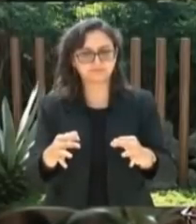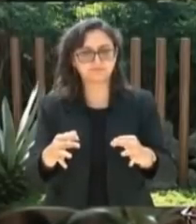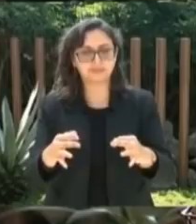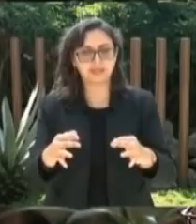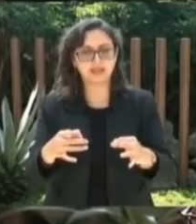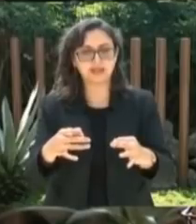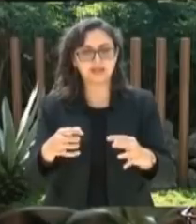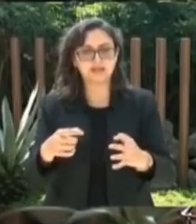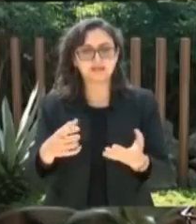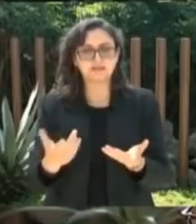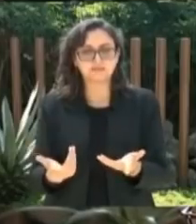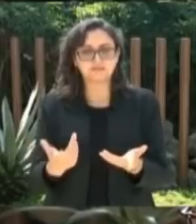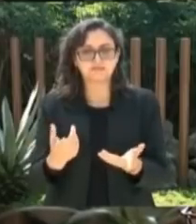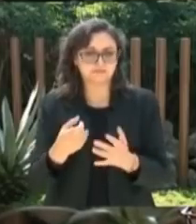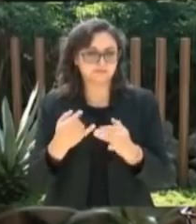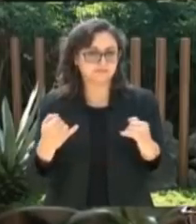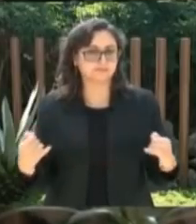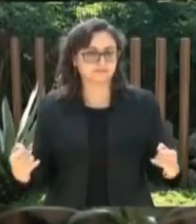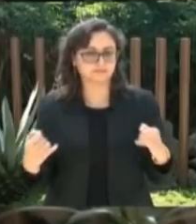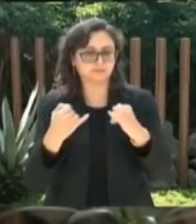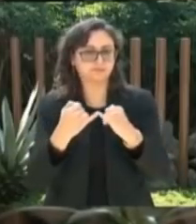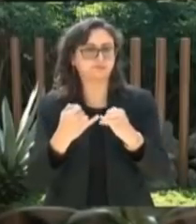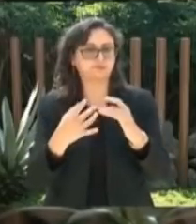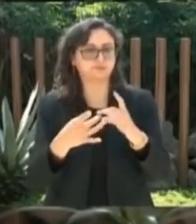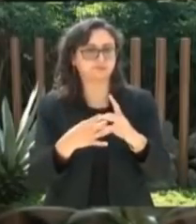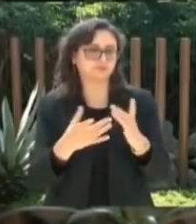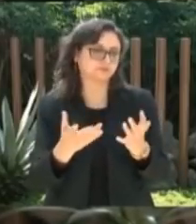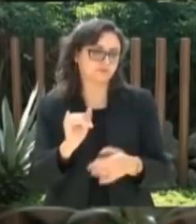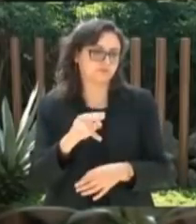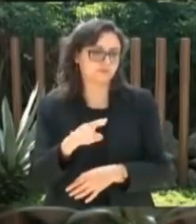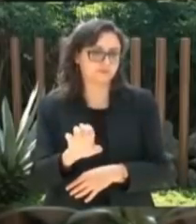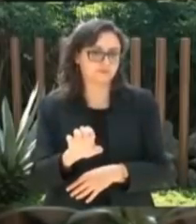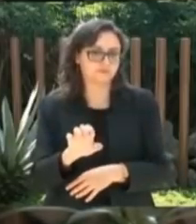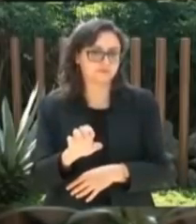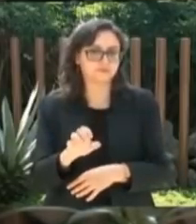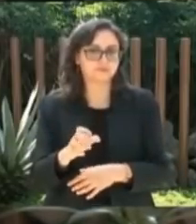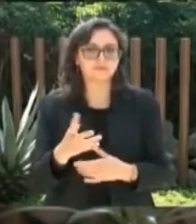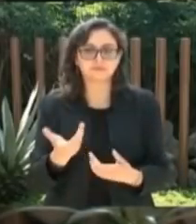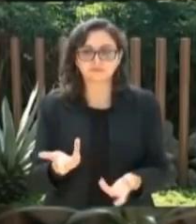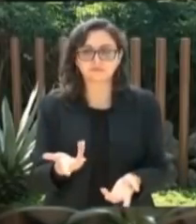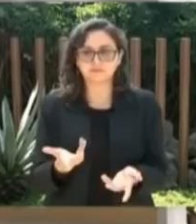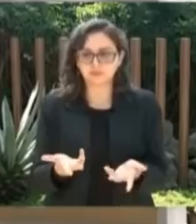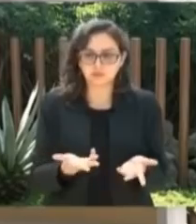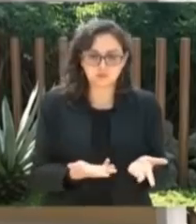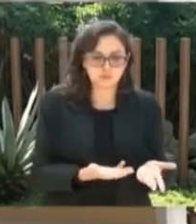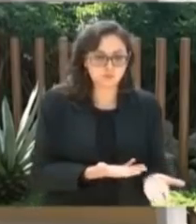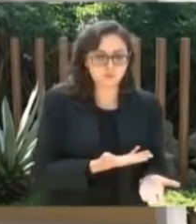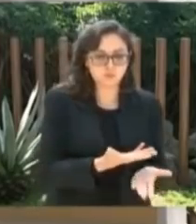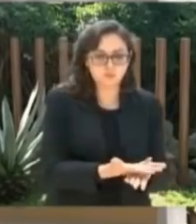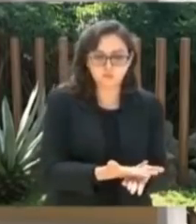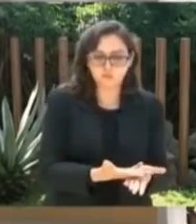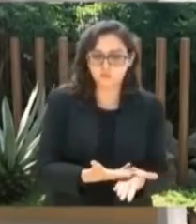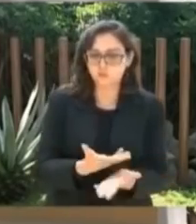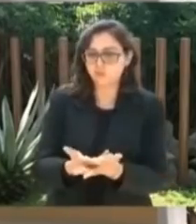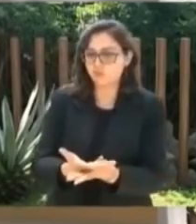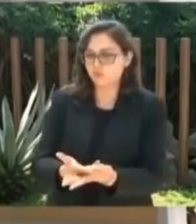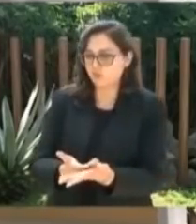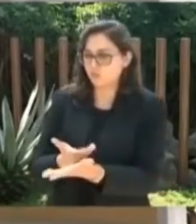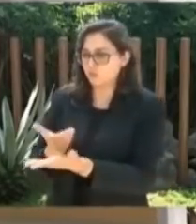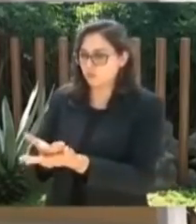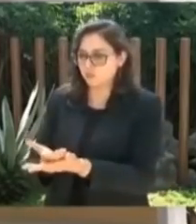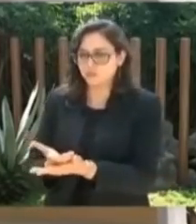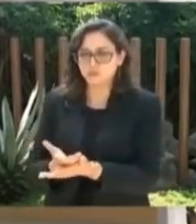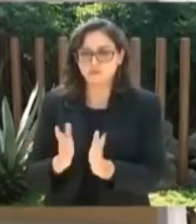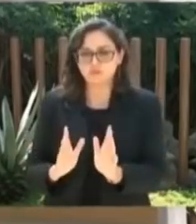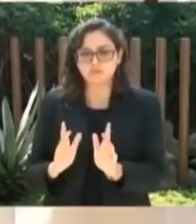de este instituto. Y se propusieron personalidades,